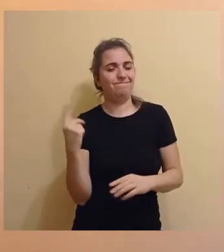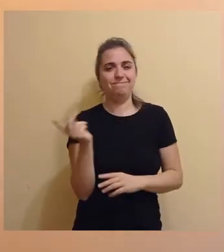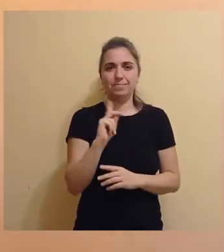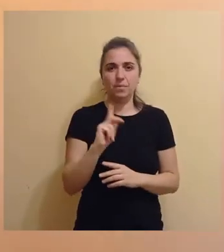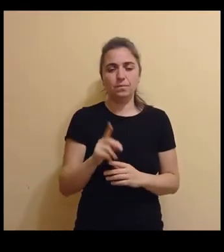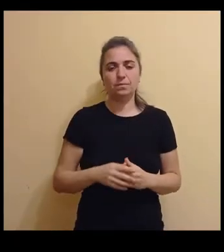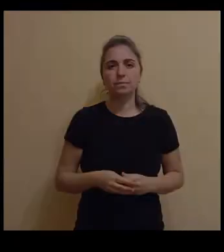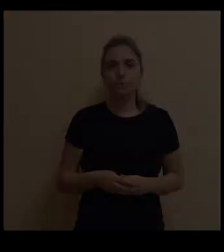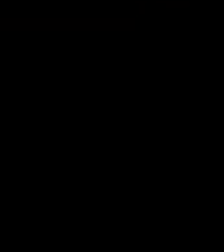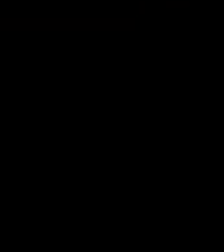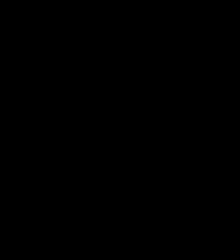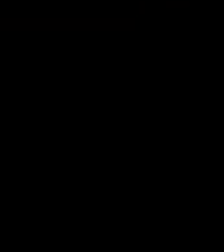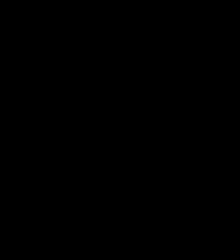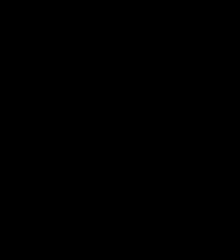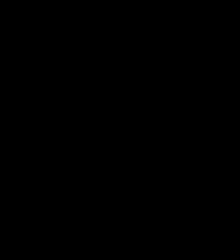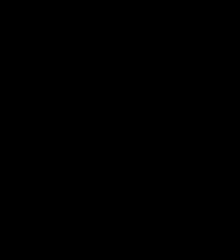la envió.